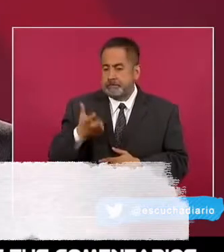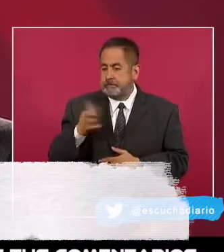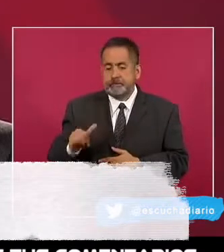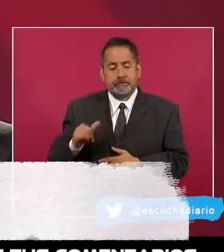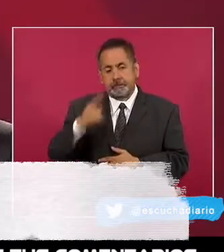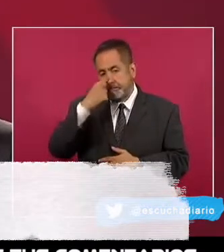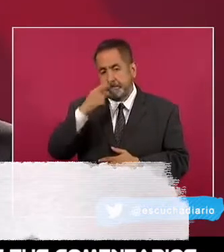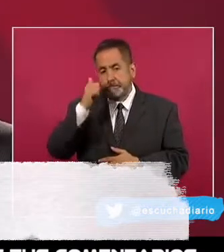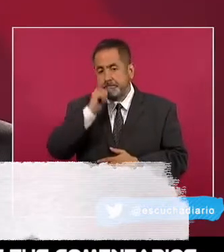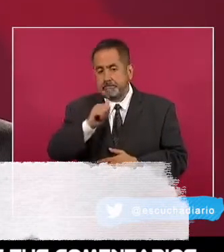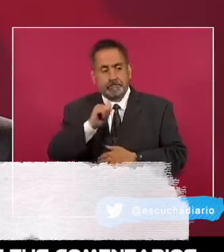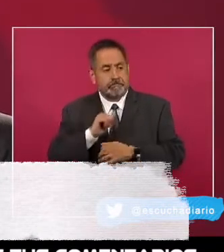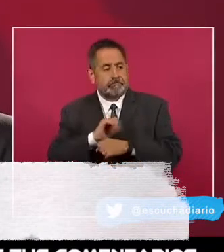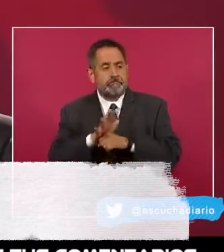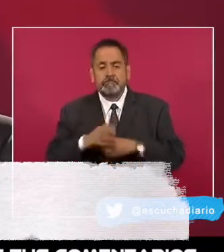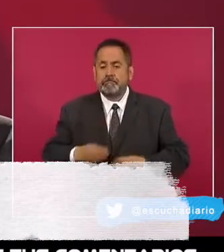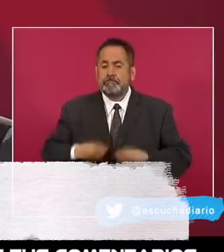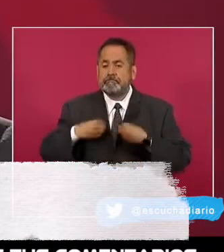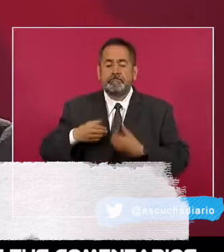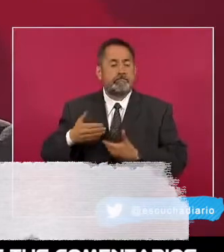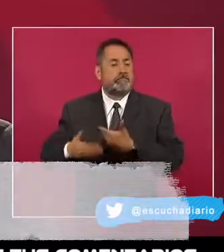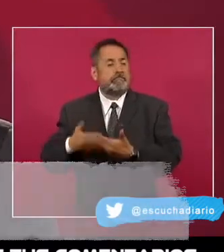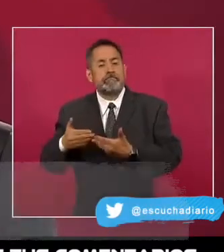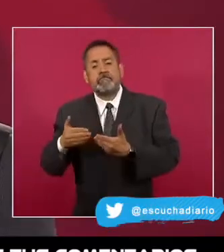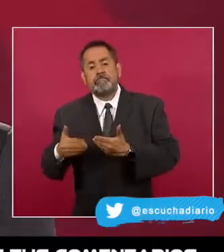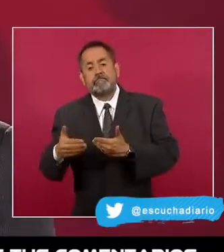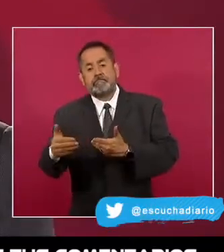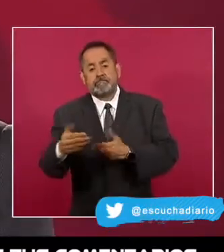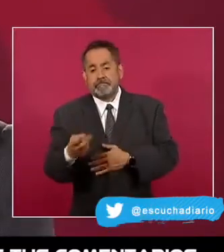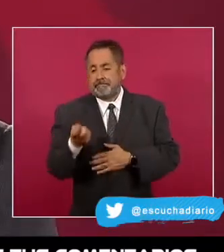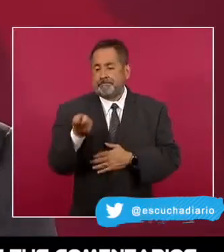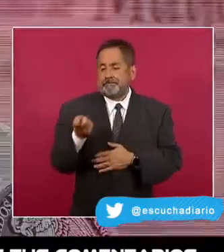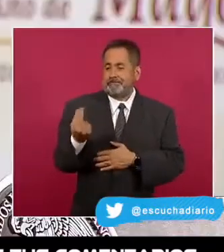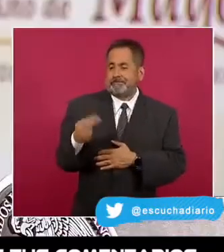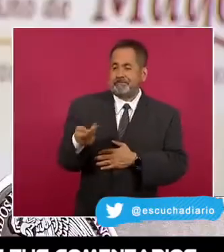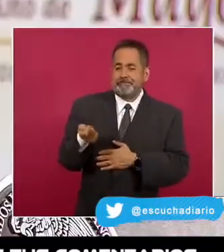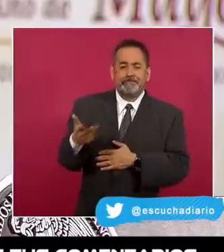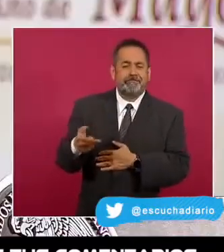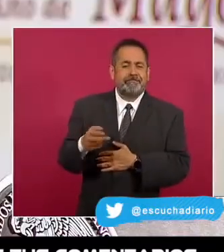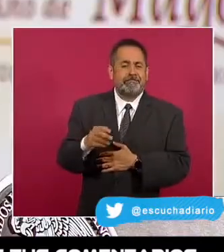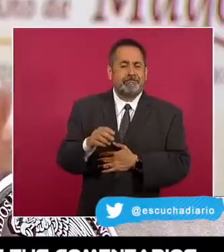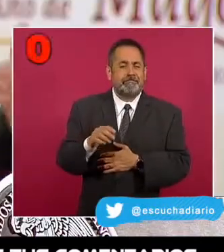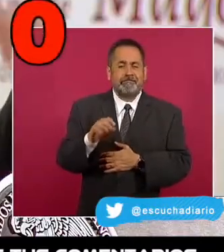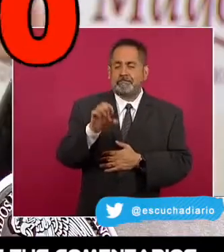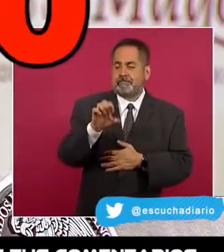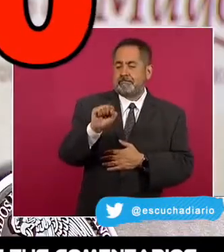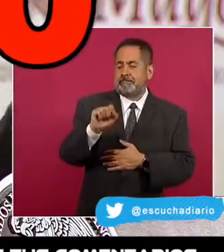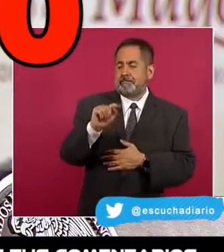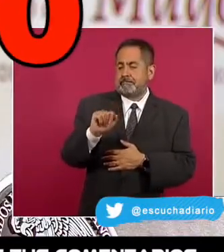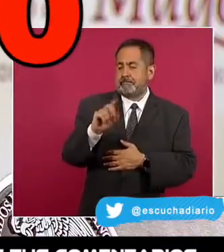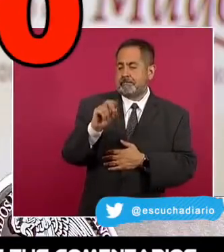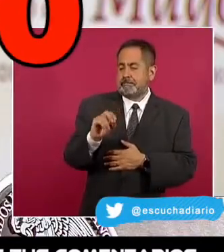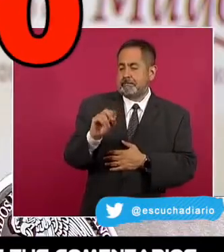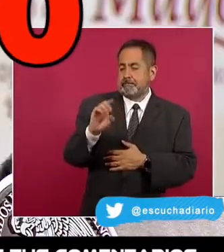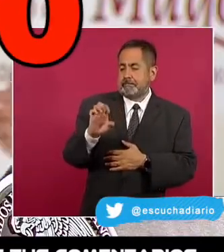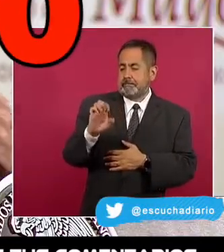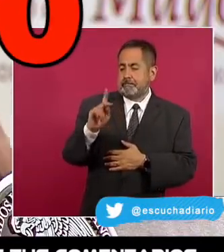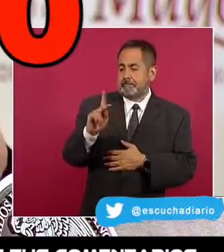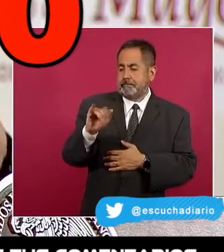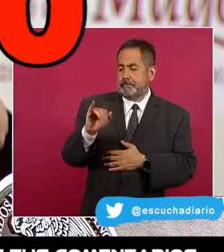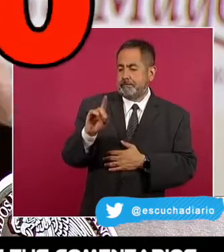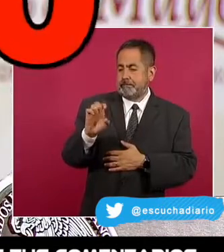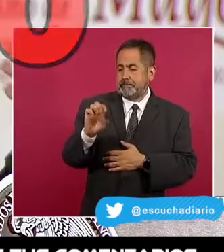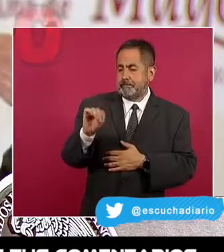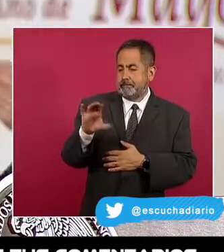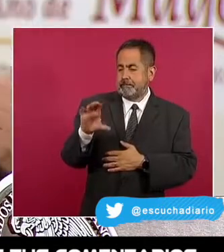Conforme al reporte de la Secretaría de Salud, al corte de la información, se han registrado 24.610 nuevos